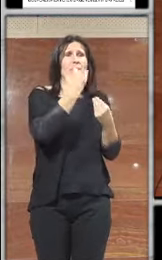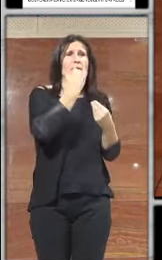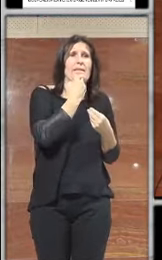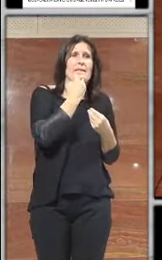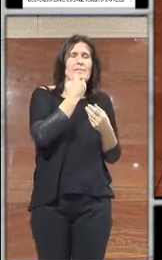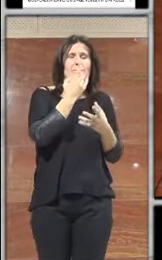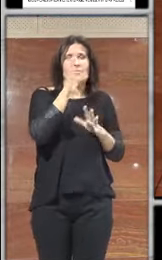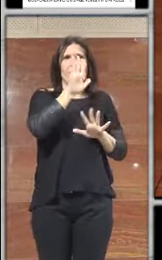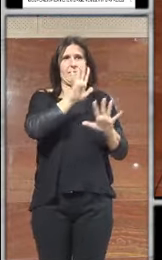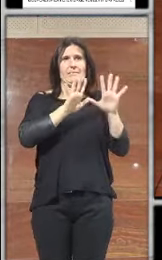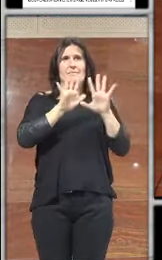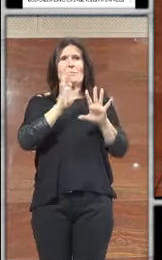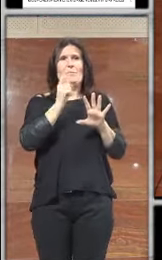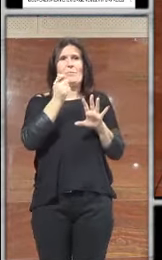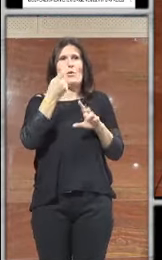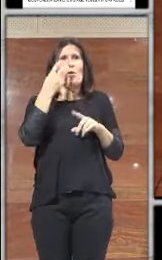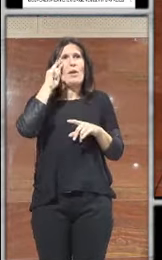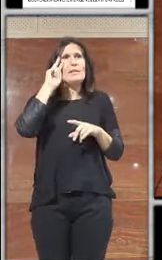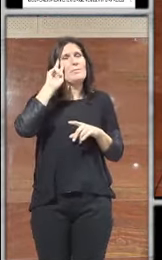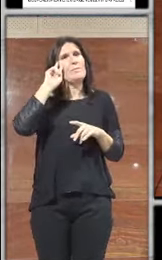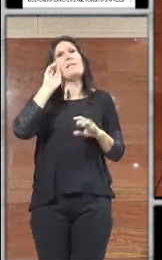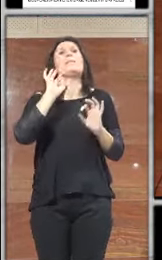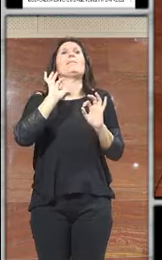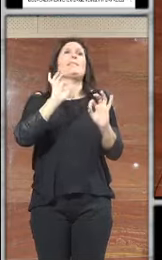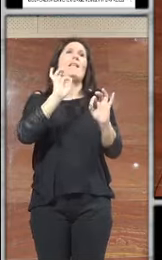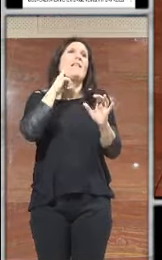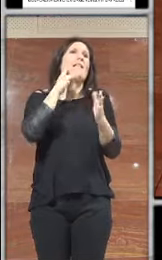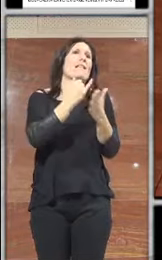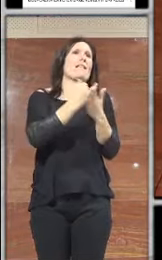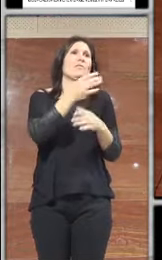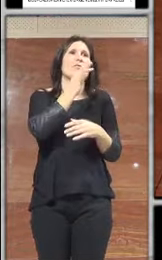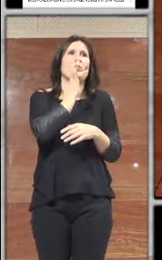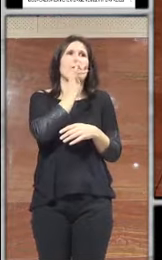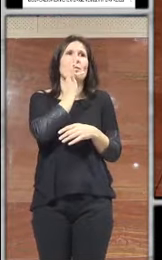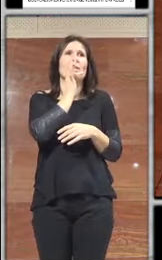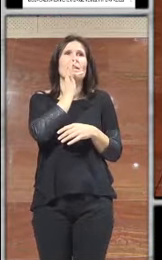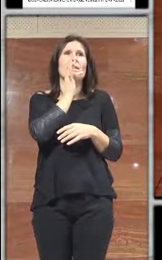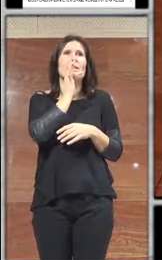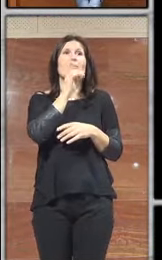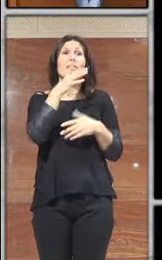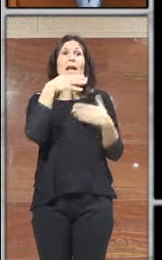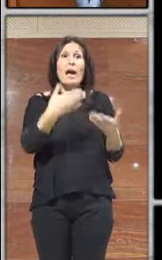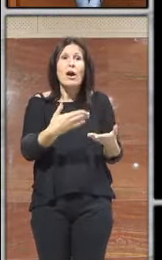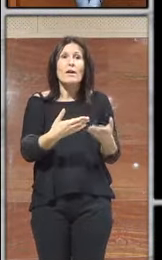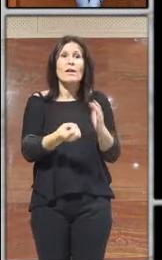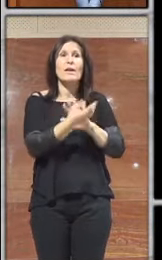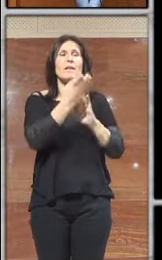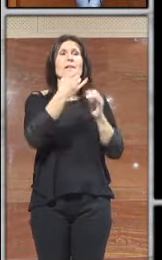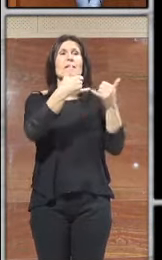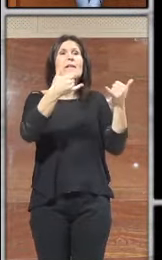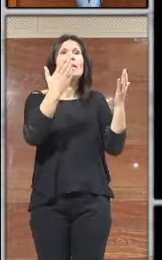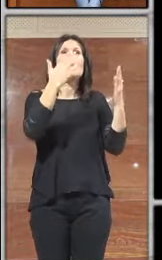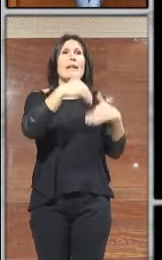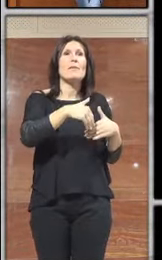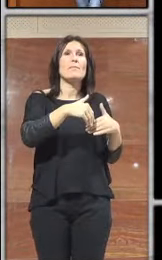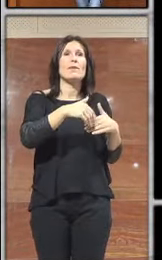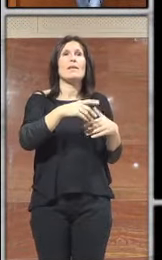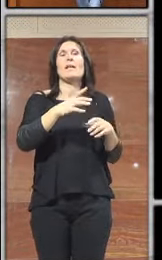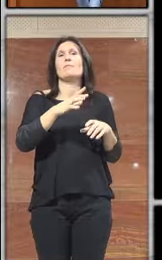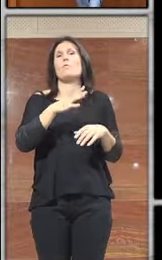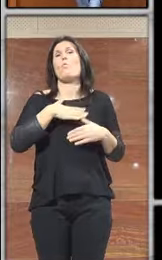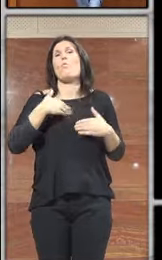y aquello es un poco experimental, ¿verdad? Entonces, aquello limpito del inalámbrico y ubicuo, si me equivoco, me